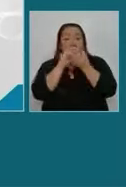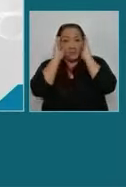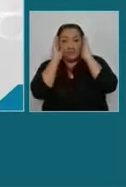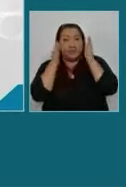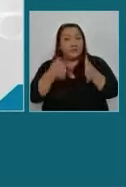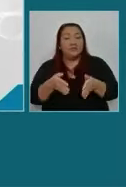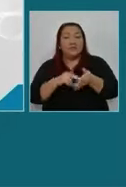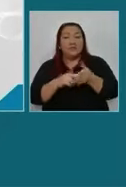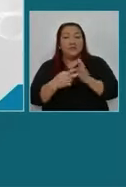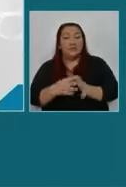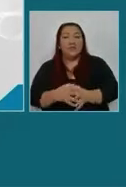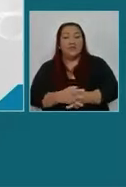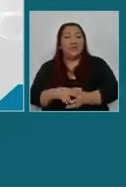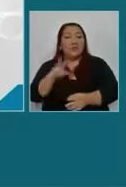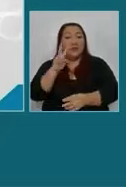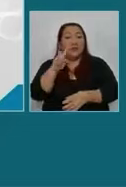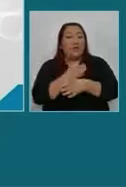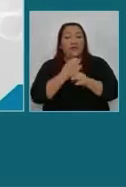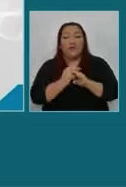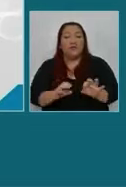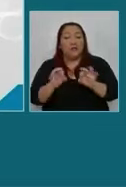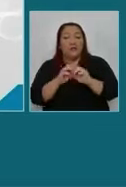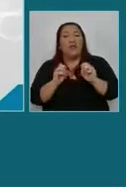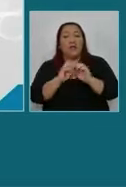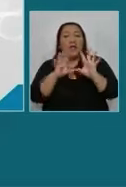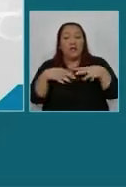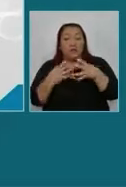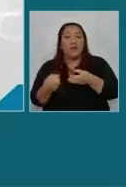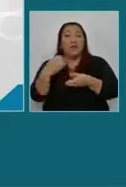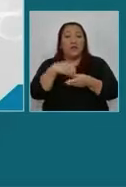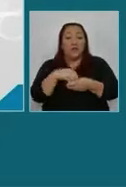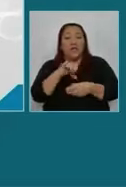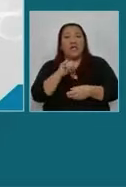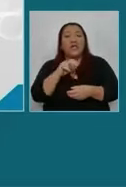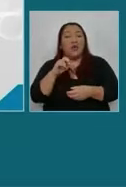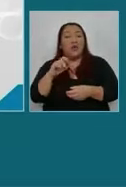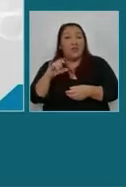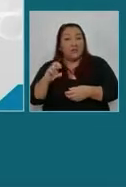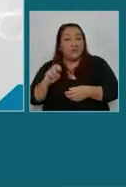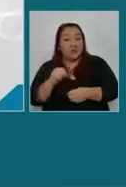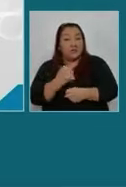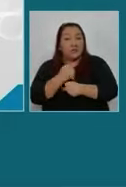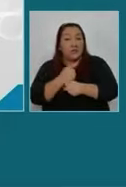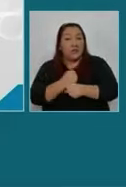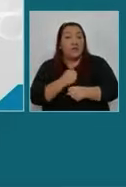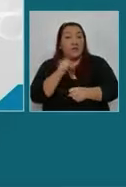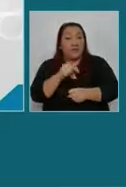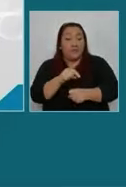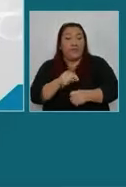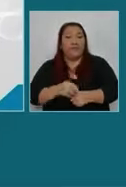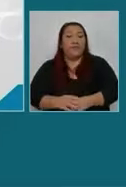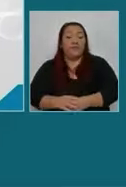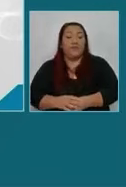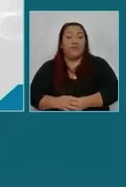enfocamos, en dos estrategias claras, ¿no? Poder insertar innovación en la matriz productiva existente, y acá hablo